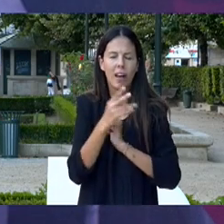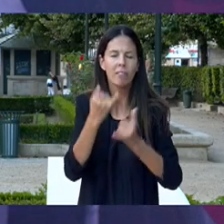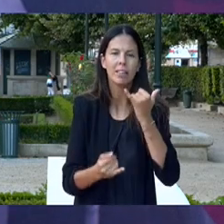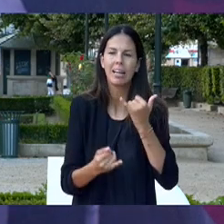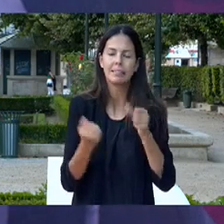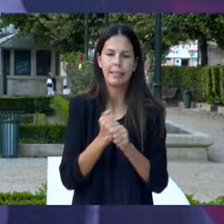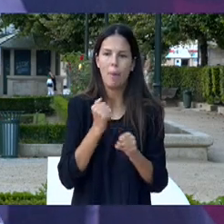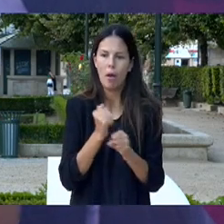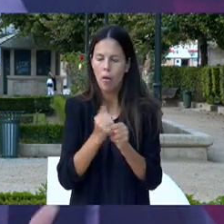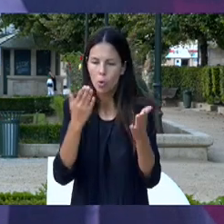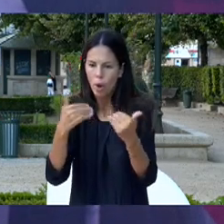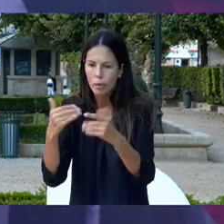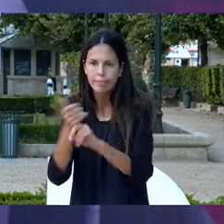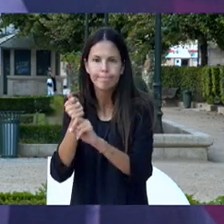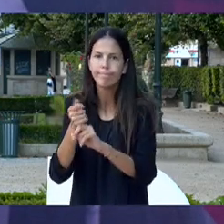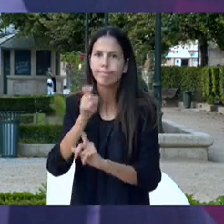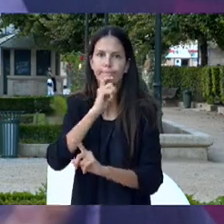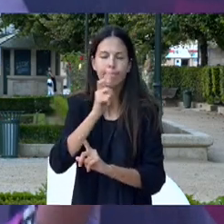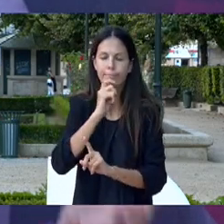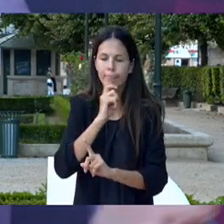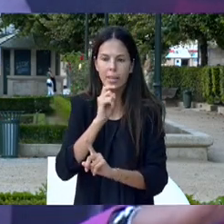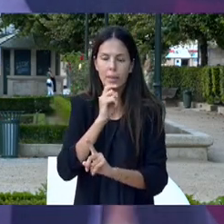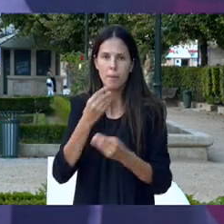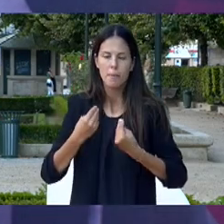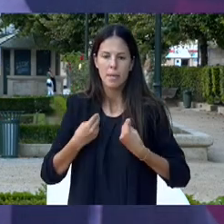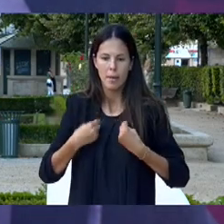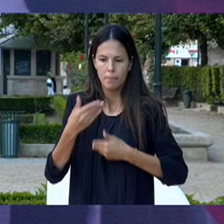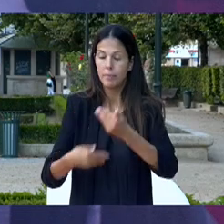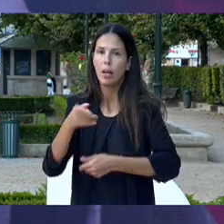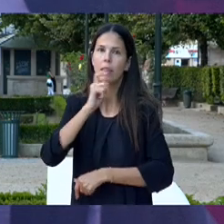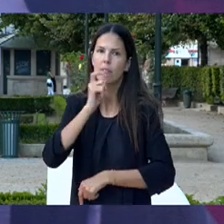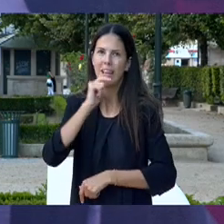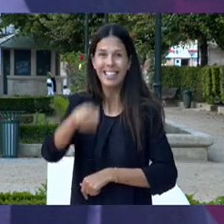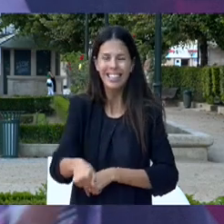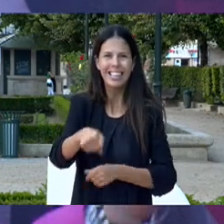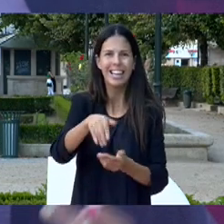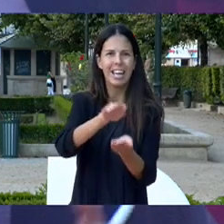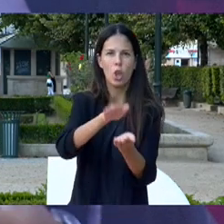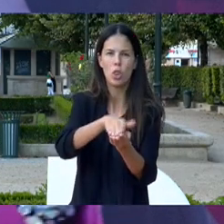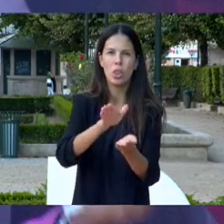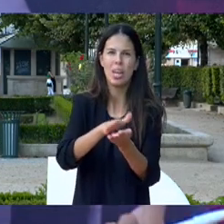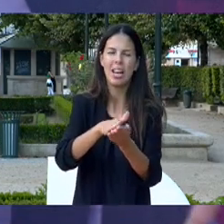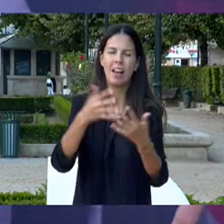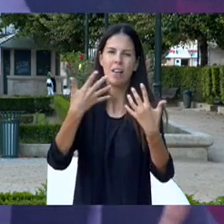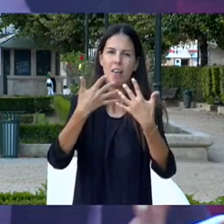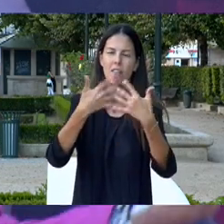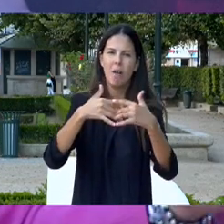daba traballo, era moi complicado sair adiante. Aquí, dende logo, en Redondela, houve moita coa fábrica de refoxo, non, que lle